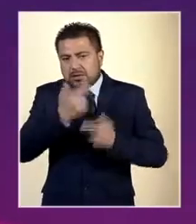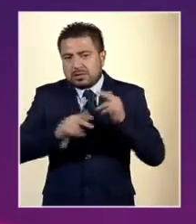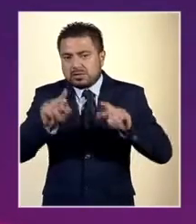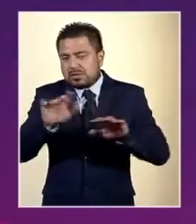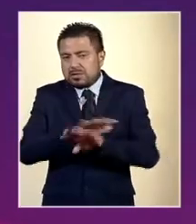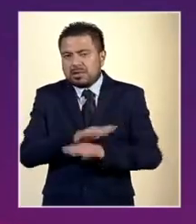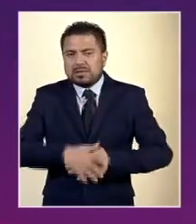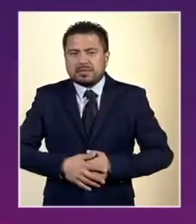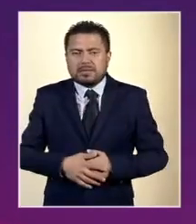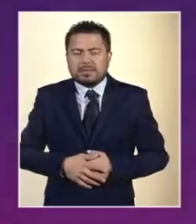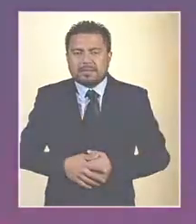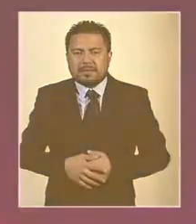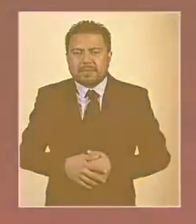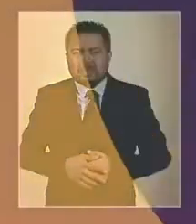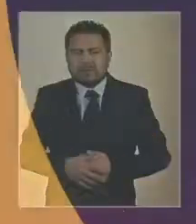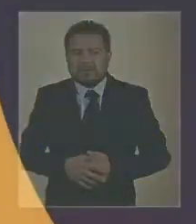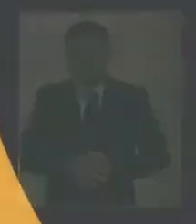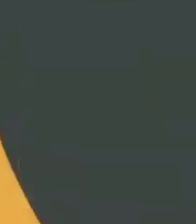cambien.